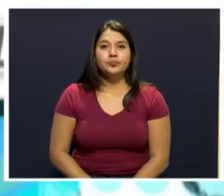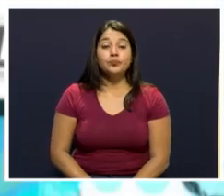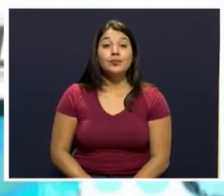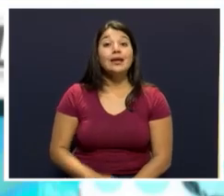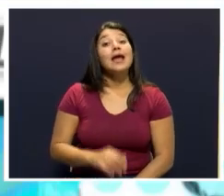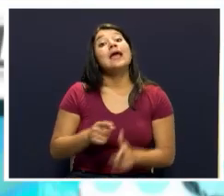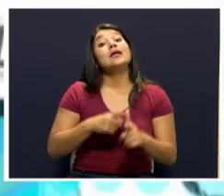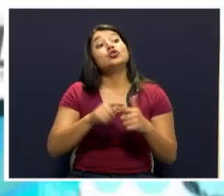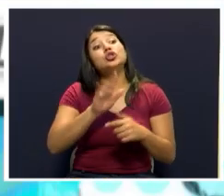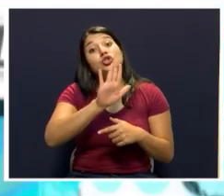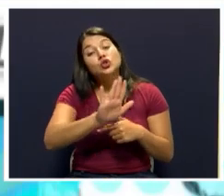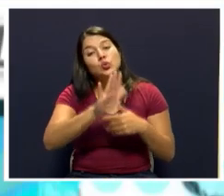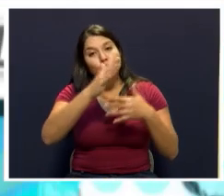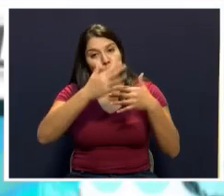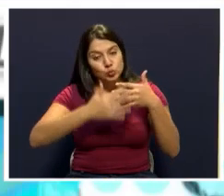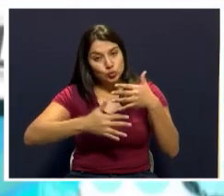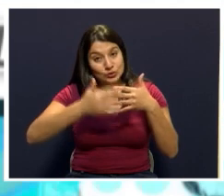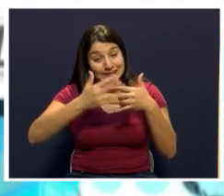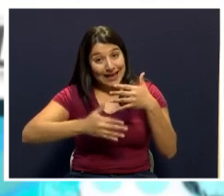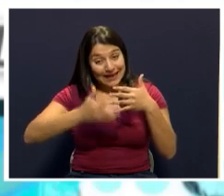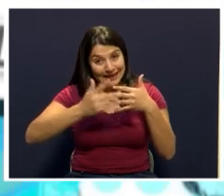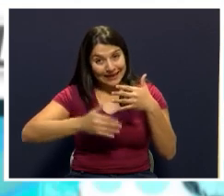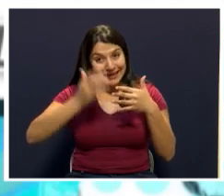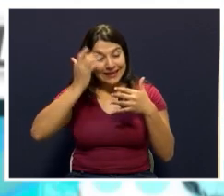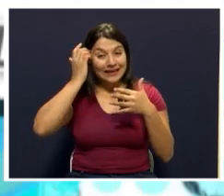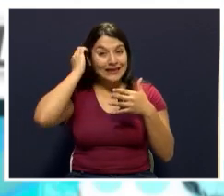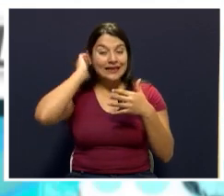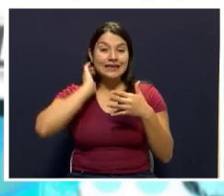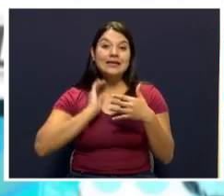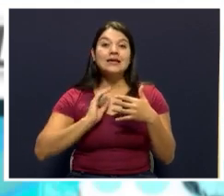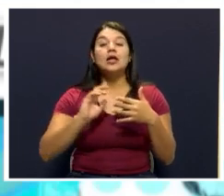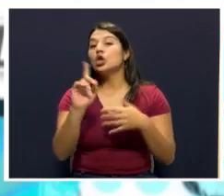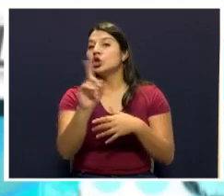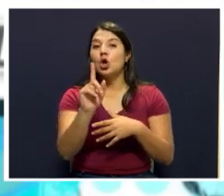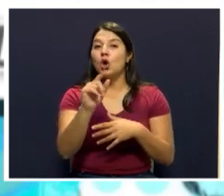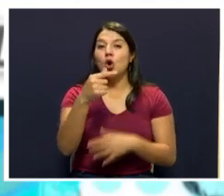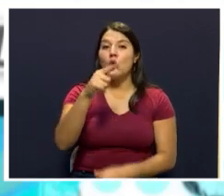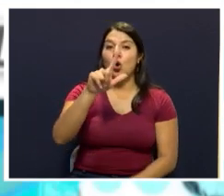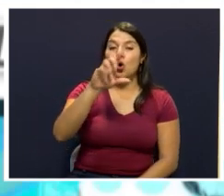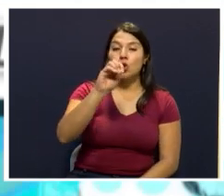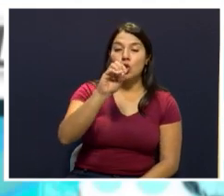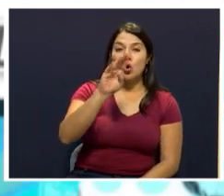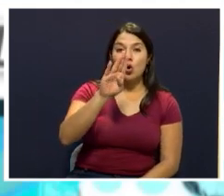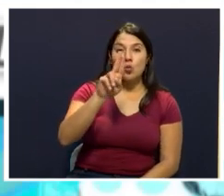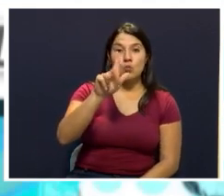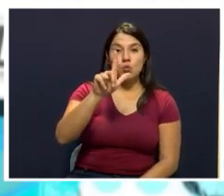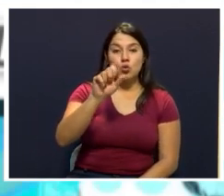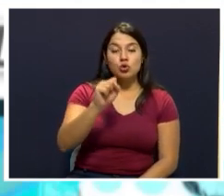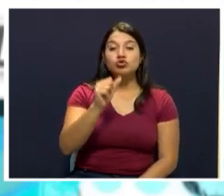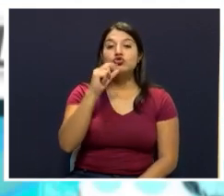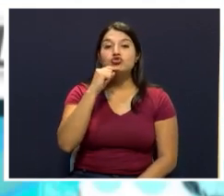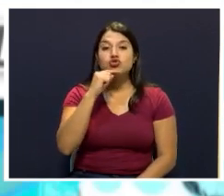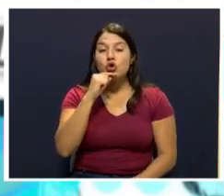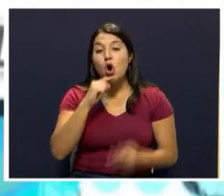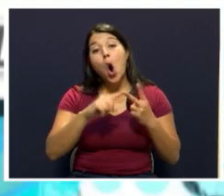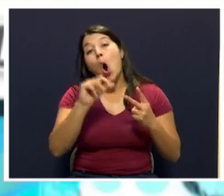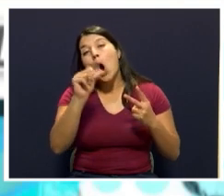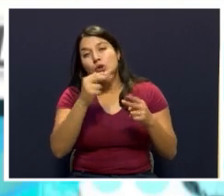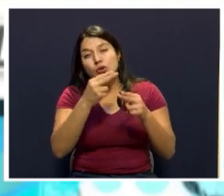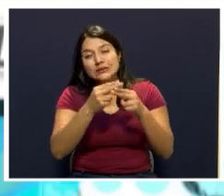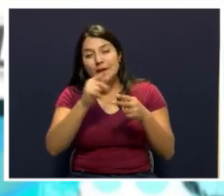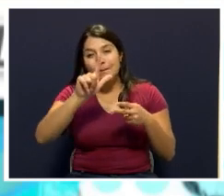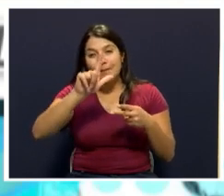de esa sangre, es decir, en el componente de la sangre que no son los glóbulos rojos ni los leucocitos, hay una gran cantidad de